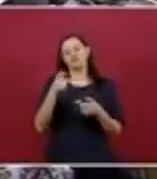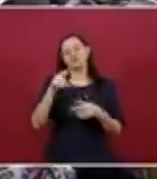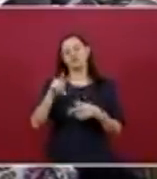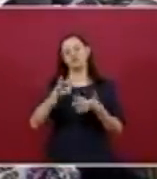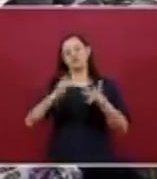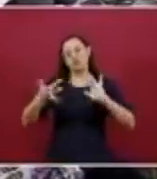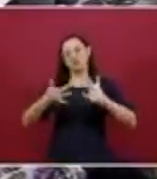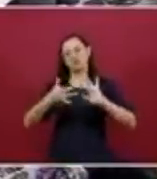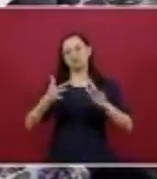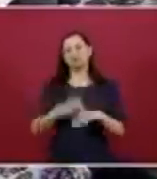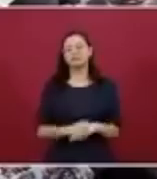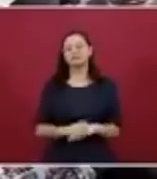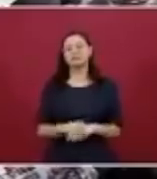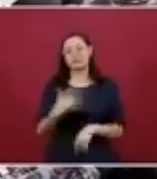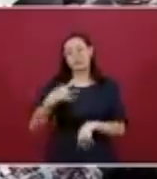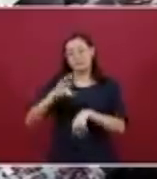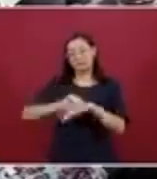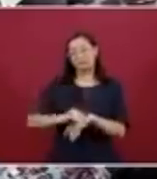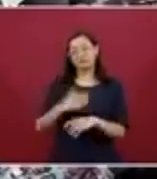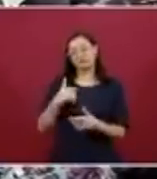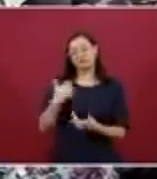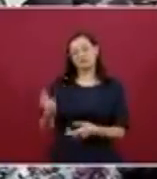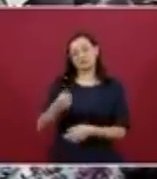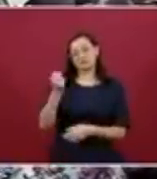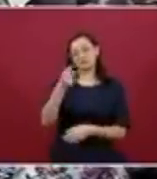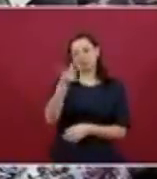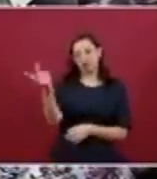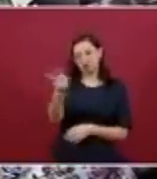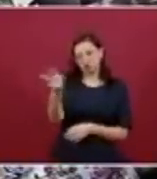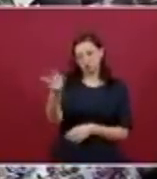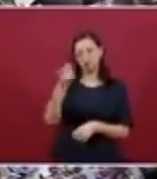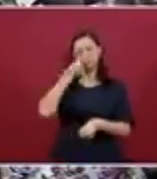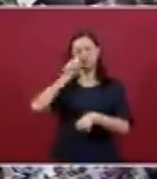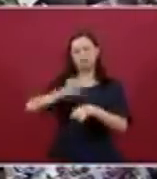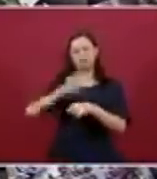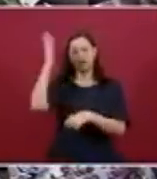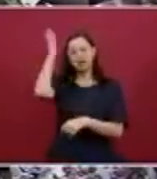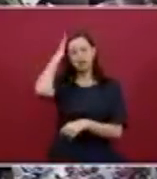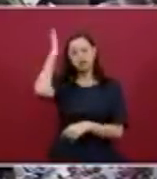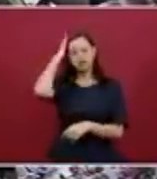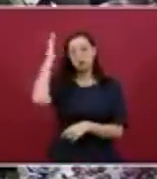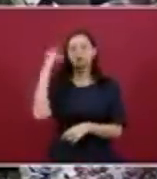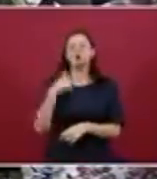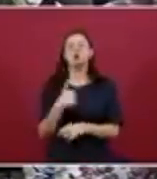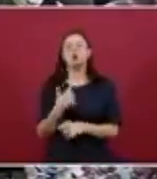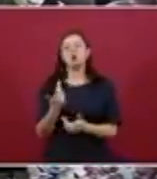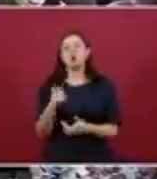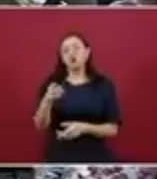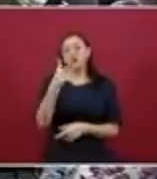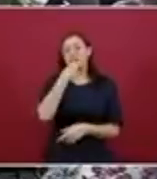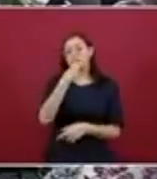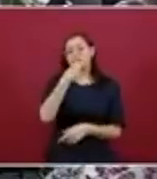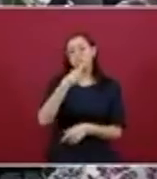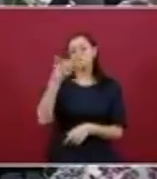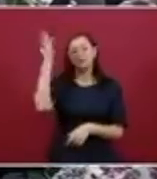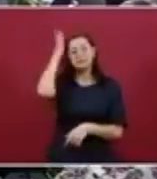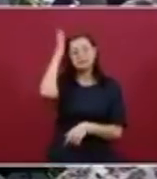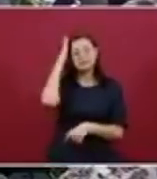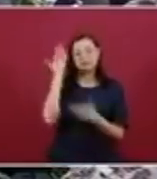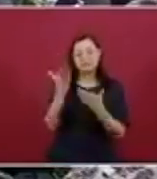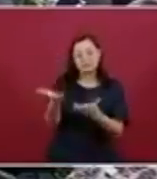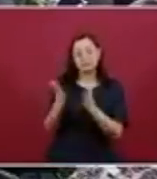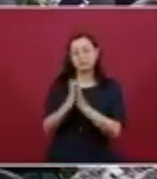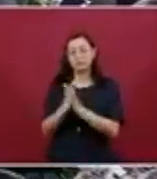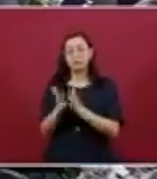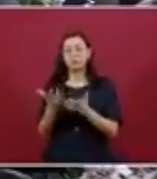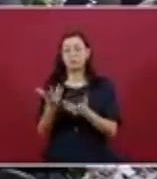y la secretaria Blanco. Al secretario, si nos hace favor, si nos podría informar cómo va lo del